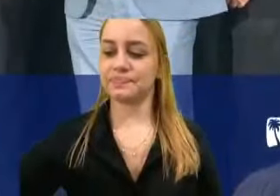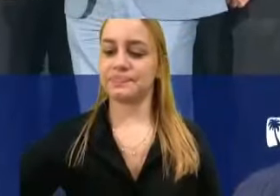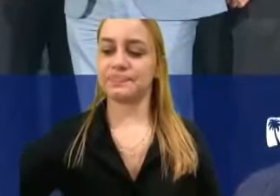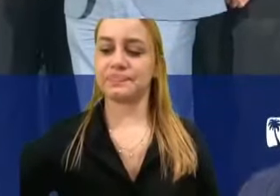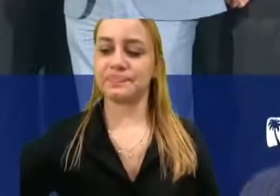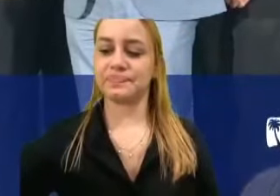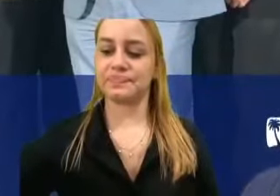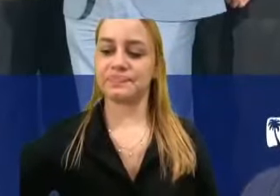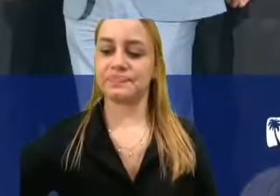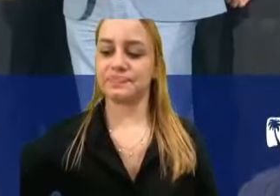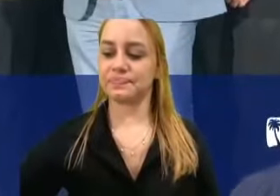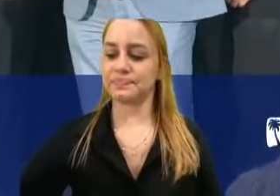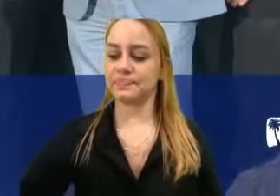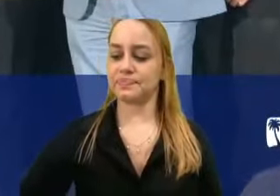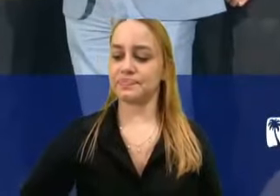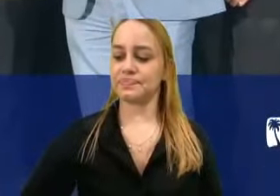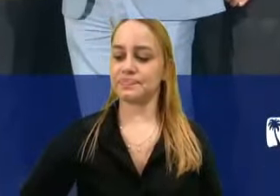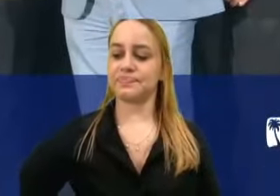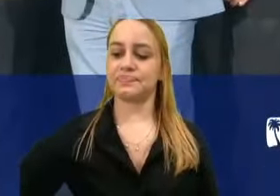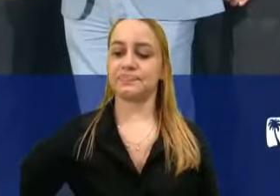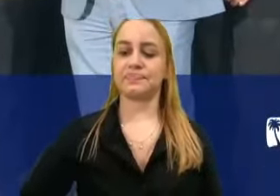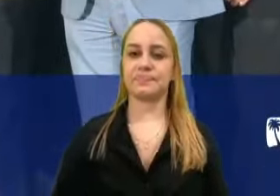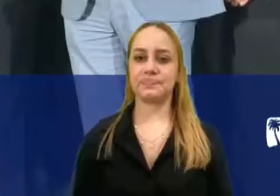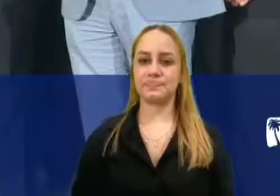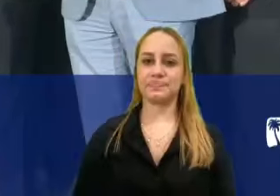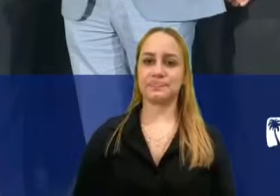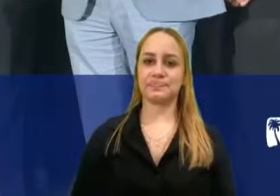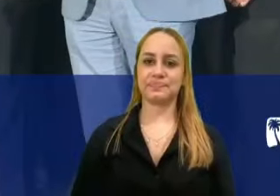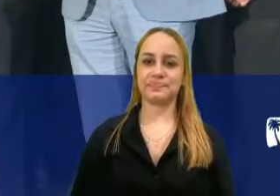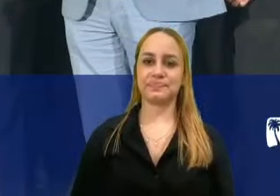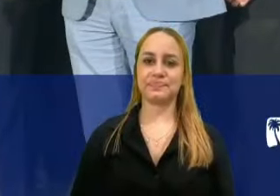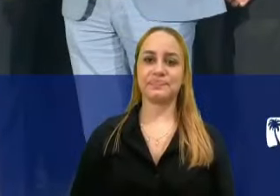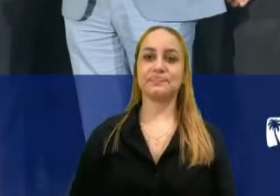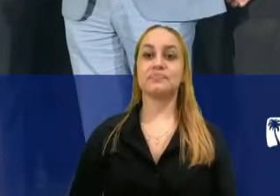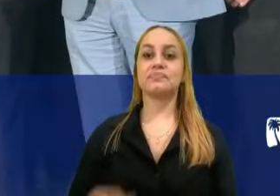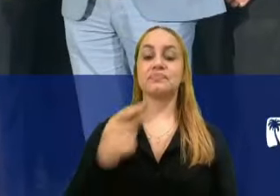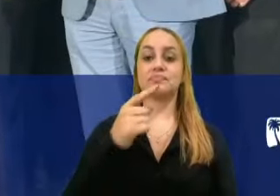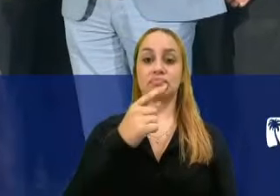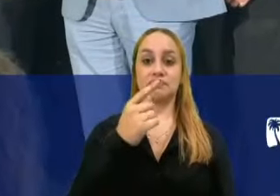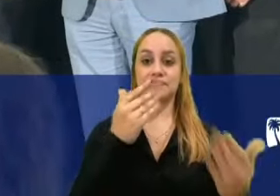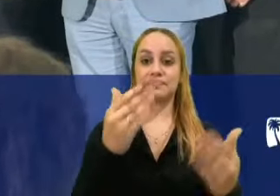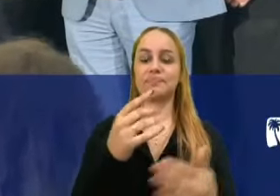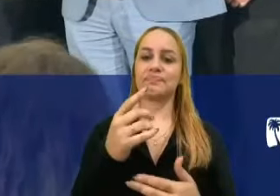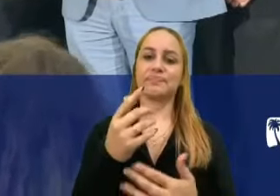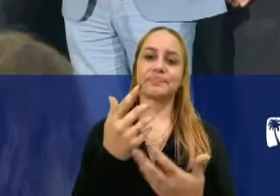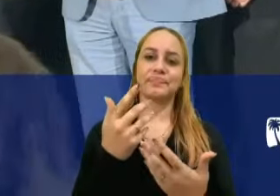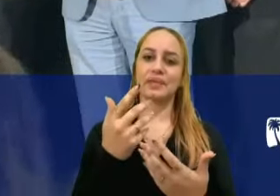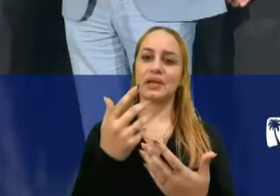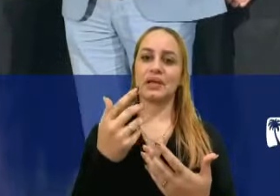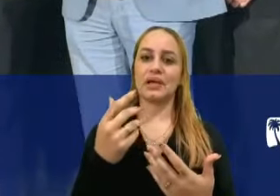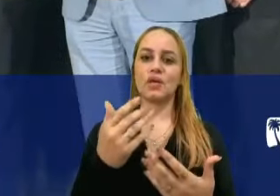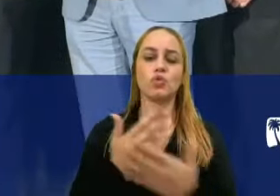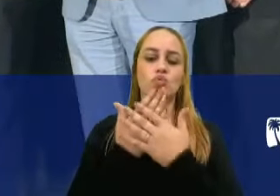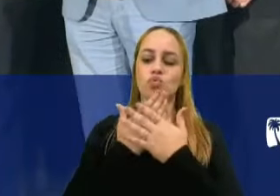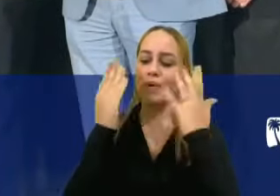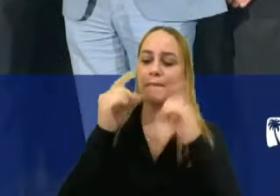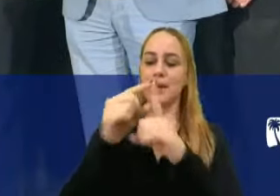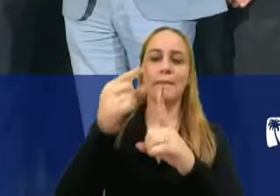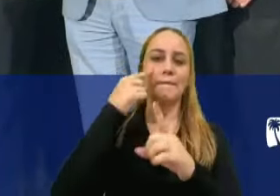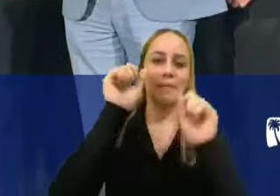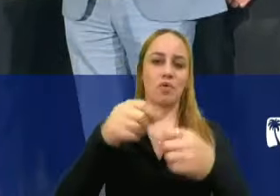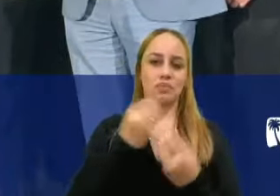grandes desde el senado de Puerto Rico es de darle un mejor gobierno dar una continuidad y una batalla que apenas comienza por el desarrollo económico de Puerto